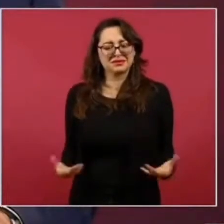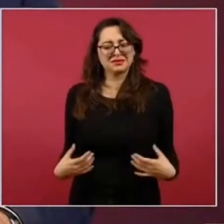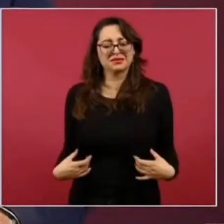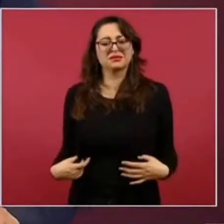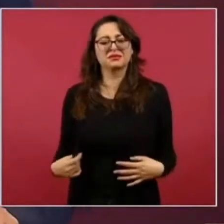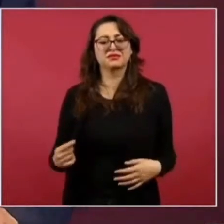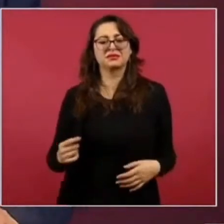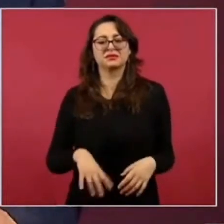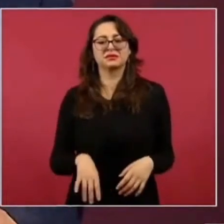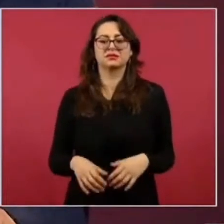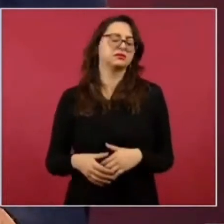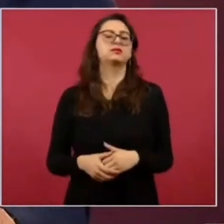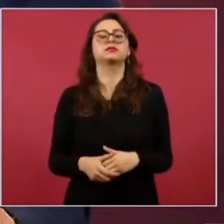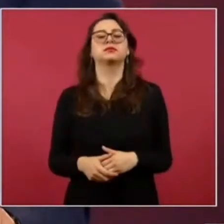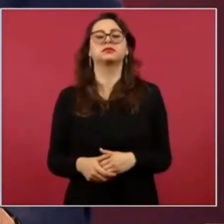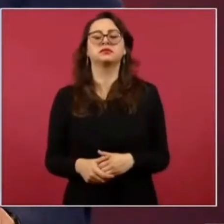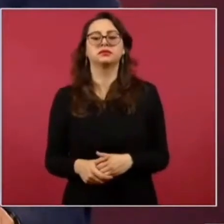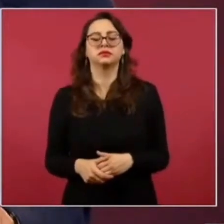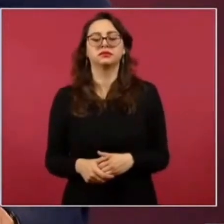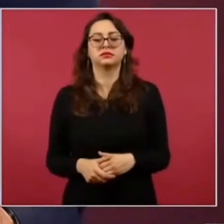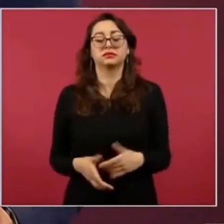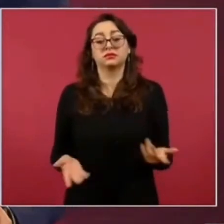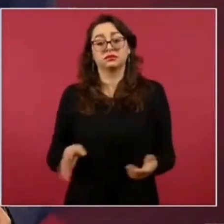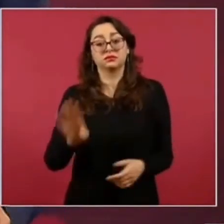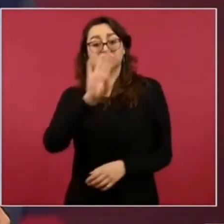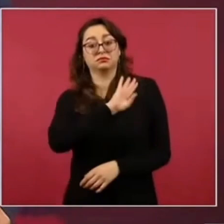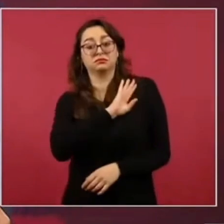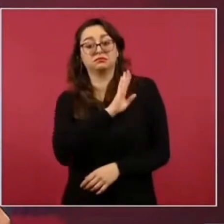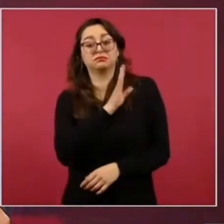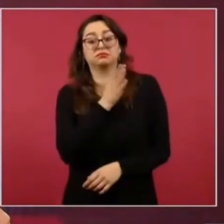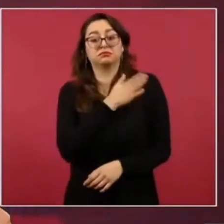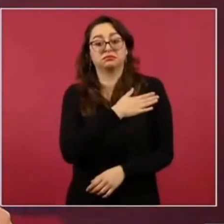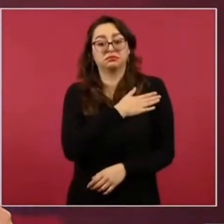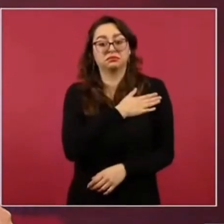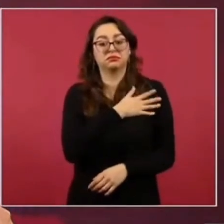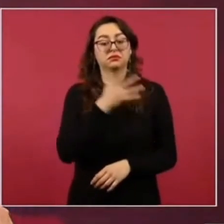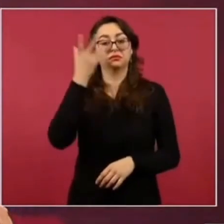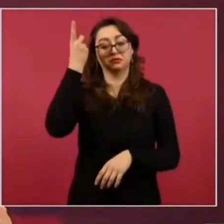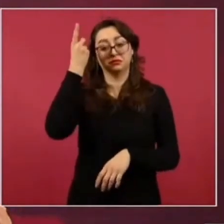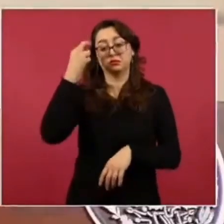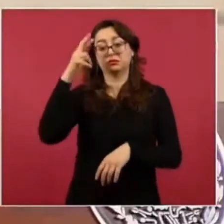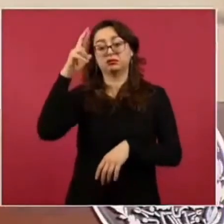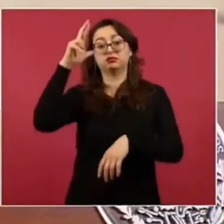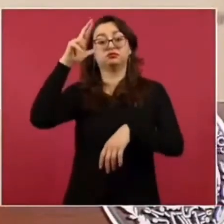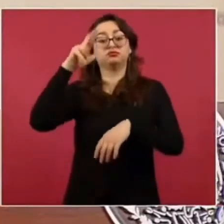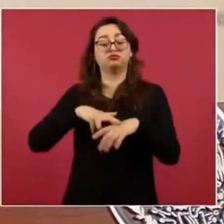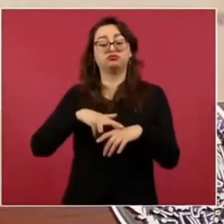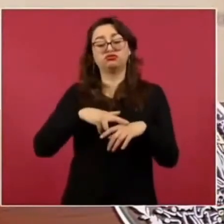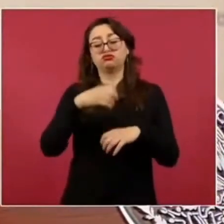Les pagaban a los técnicos españoles, directivos españoles,